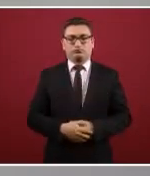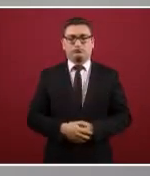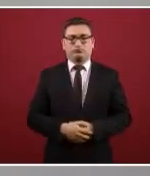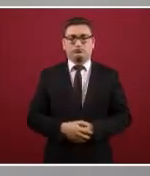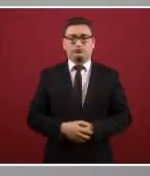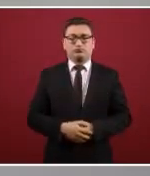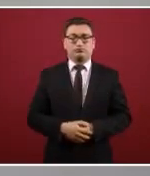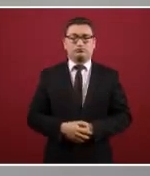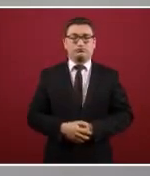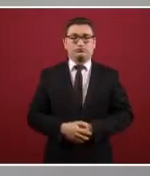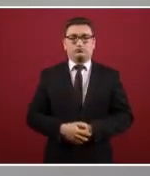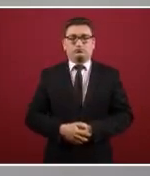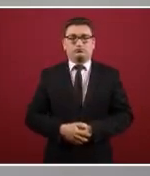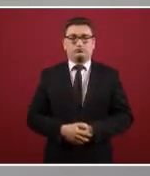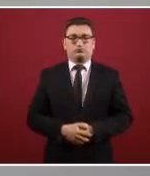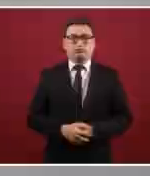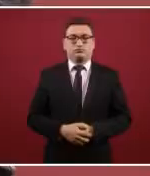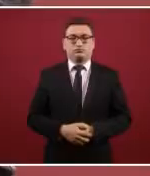Pero